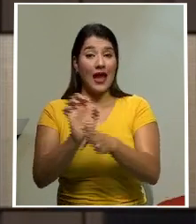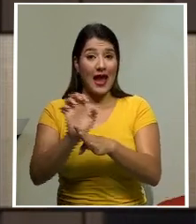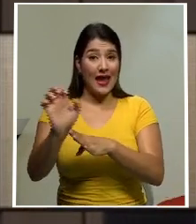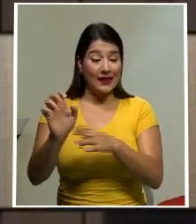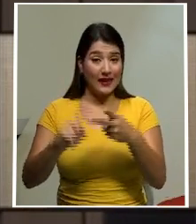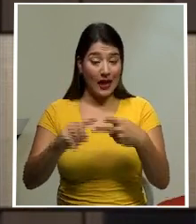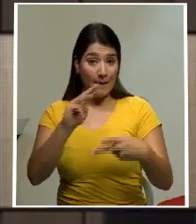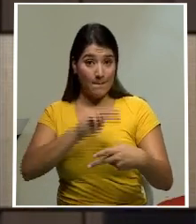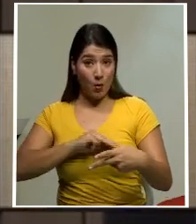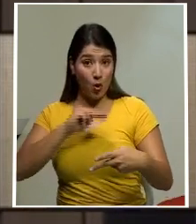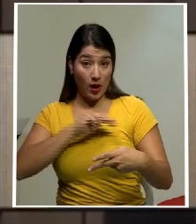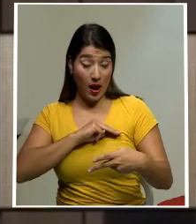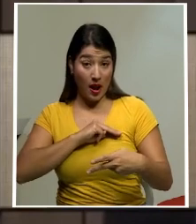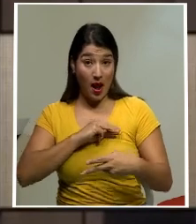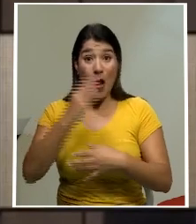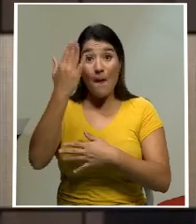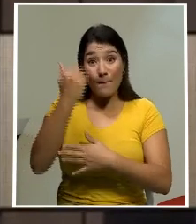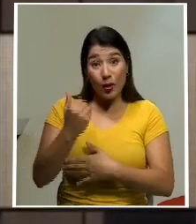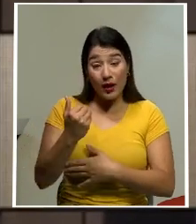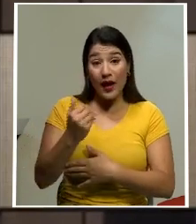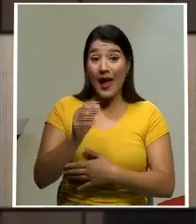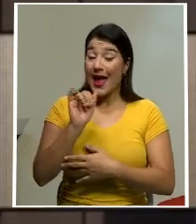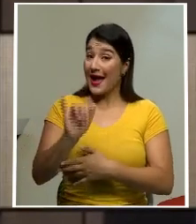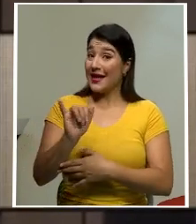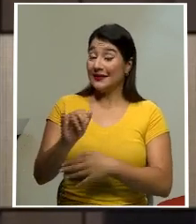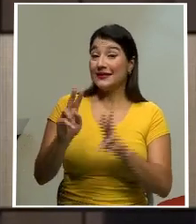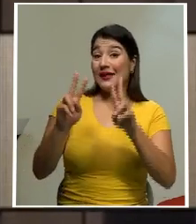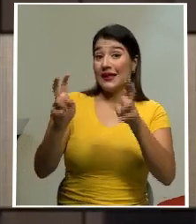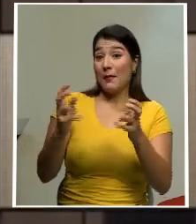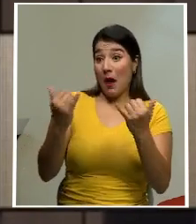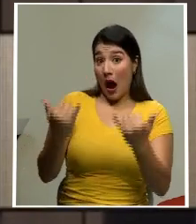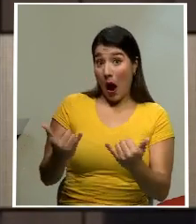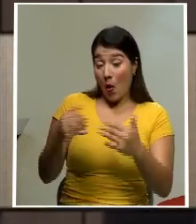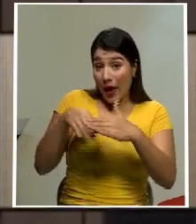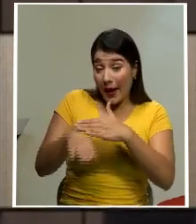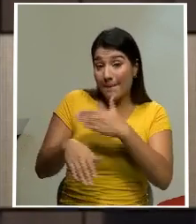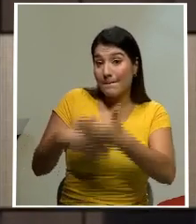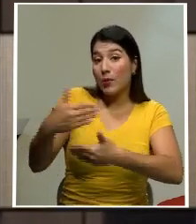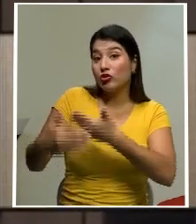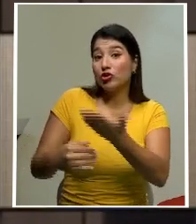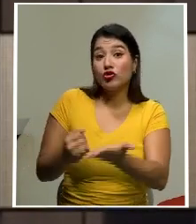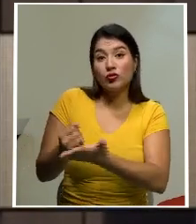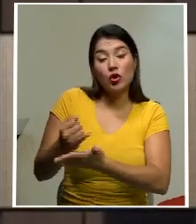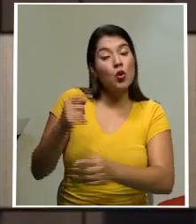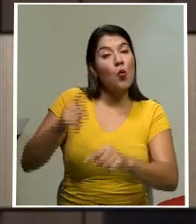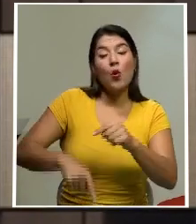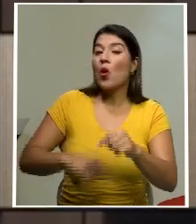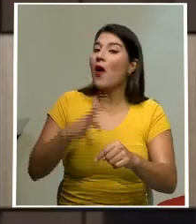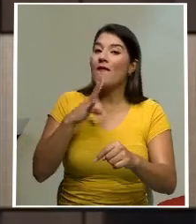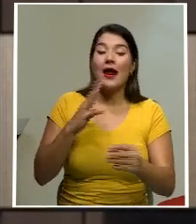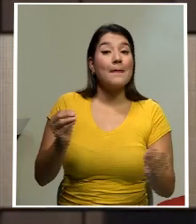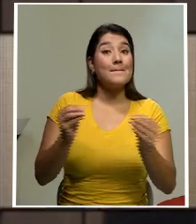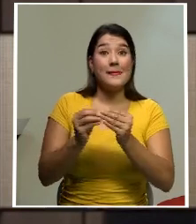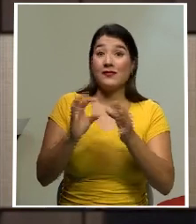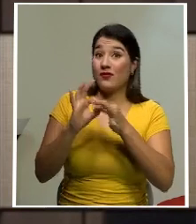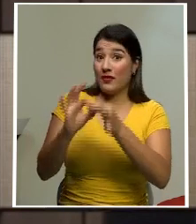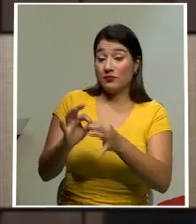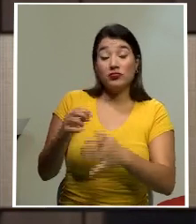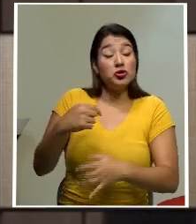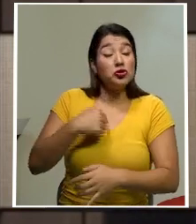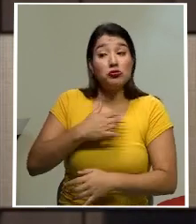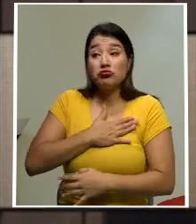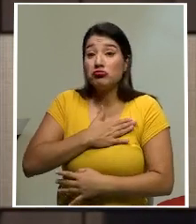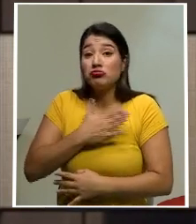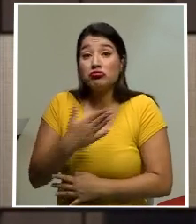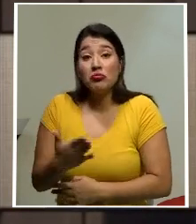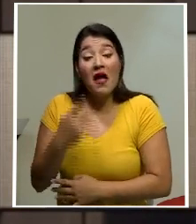y morales. Dado que este tema se encuentra judicializado, no daré más declaraciones al respecto y me pongo a la disposición